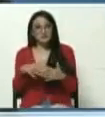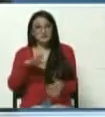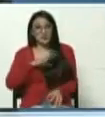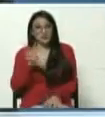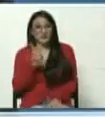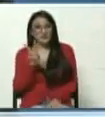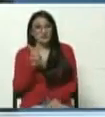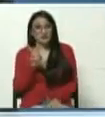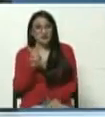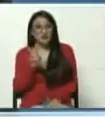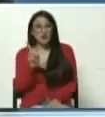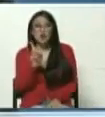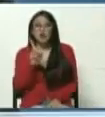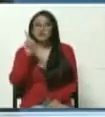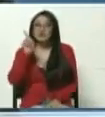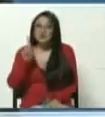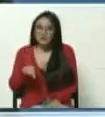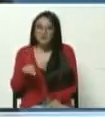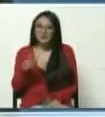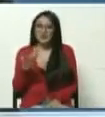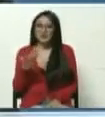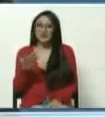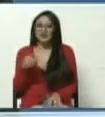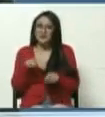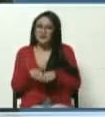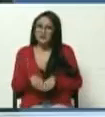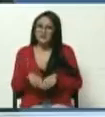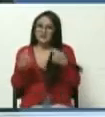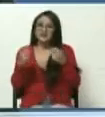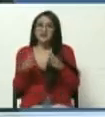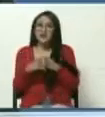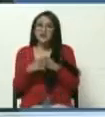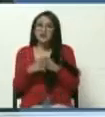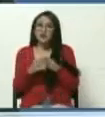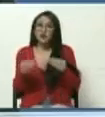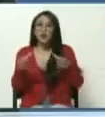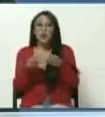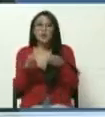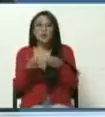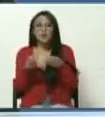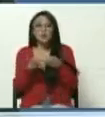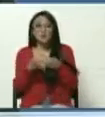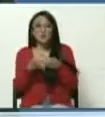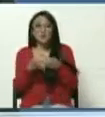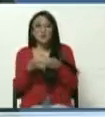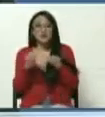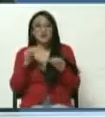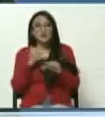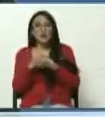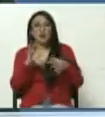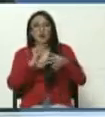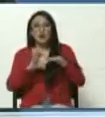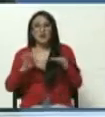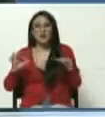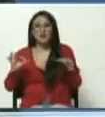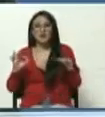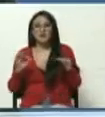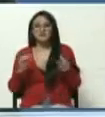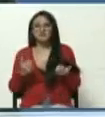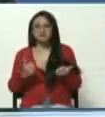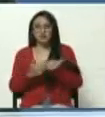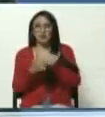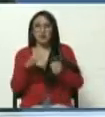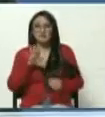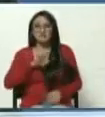venezolana, sino compromete a todos los sectores y a las cadenas que se servían de